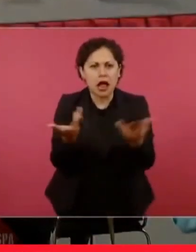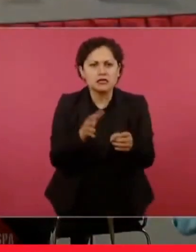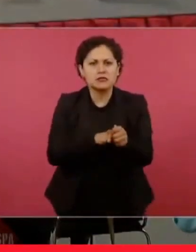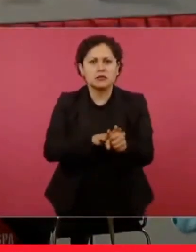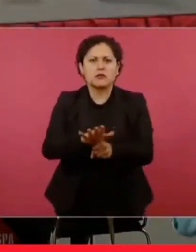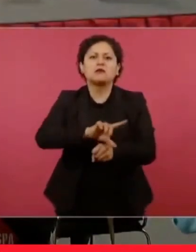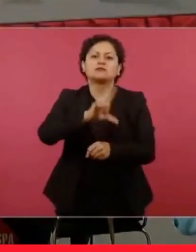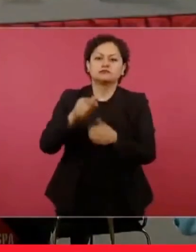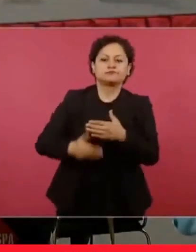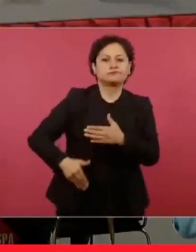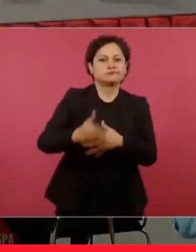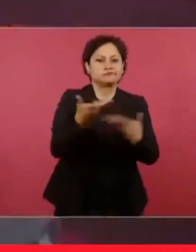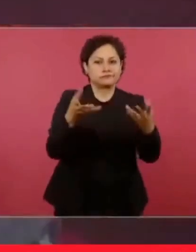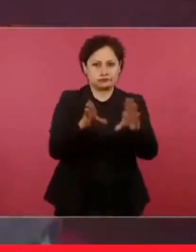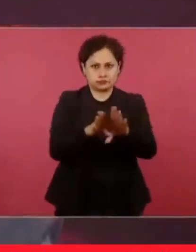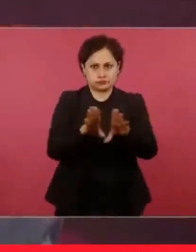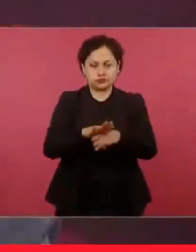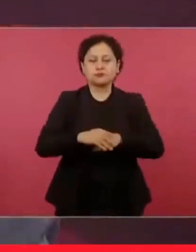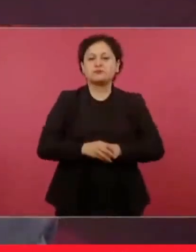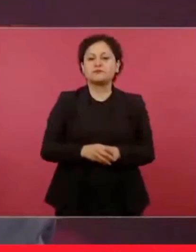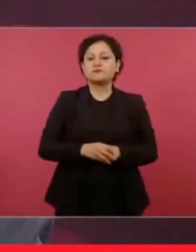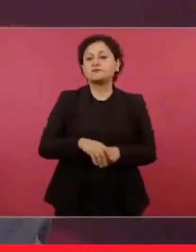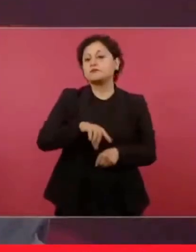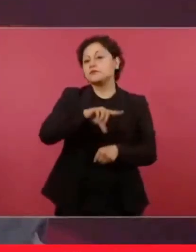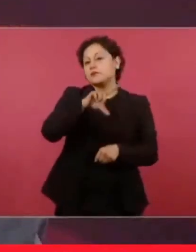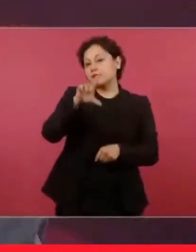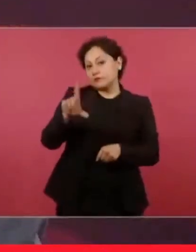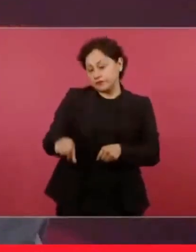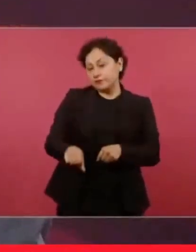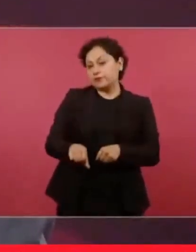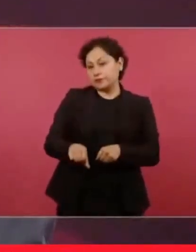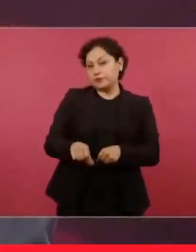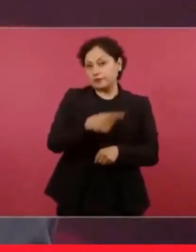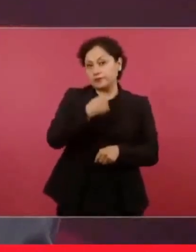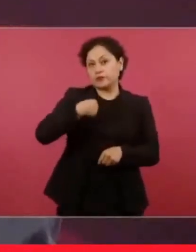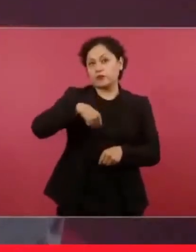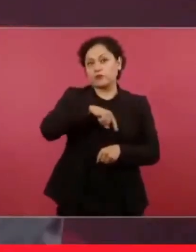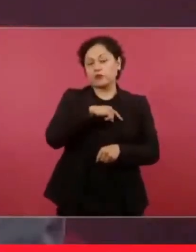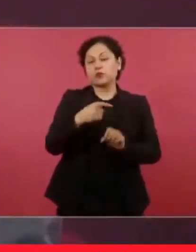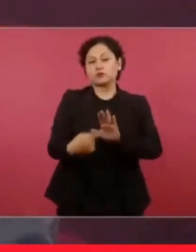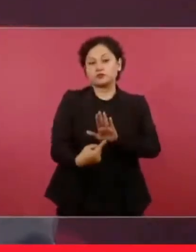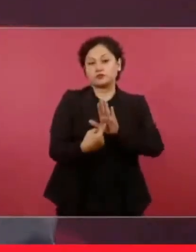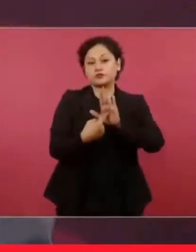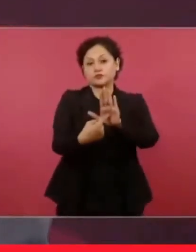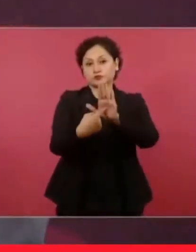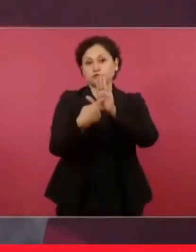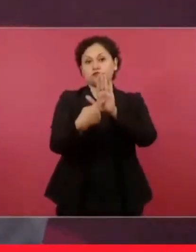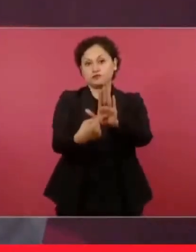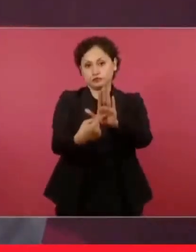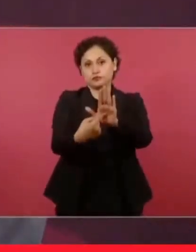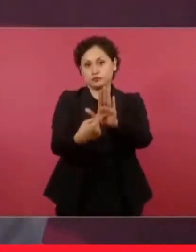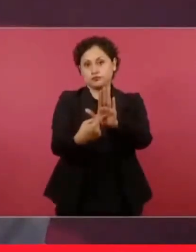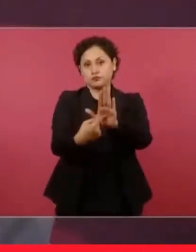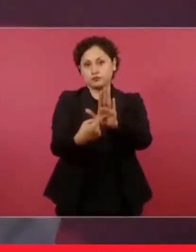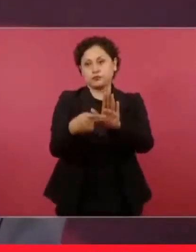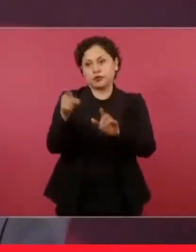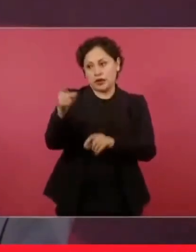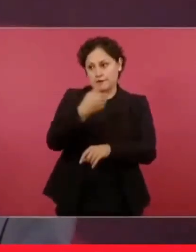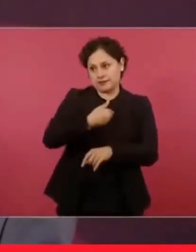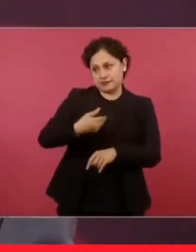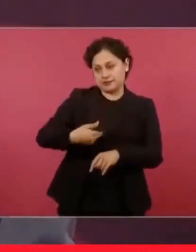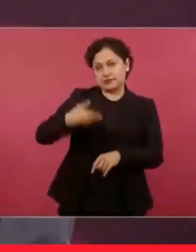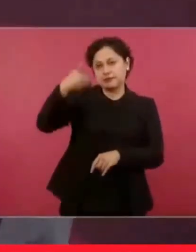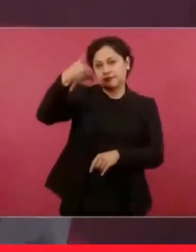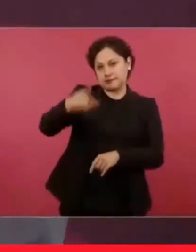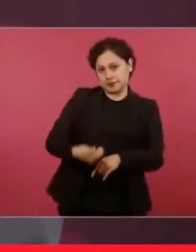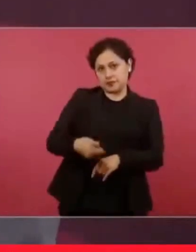presentación por instrucciones del presidente en donde vamos a demostrar lo que ha habido de inversión en este